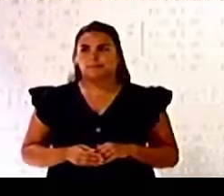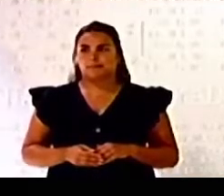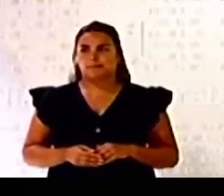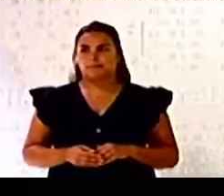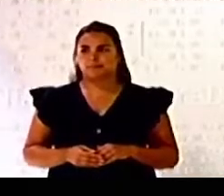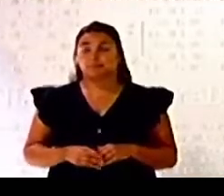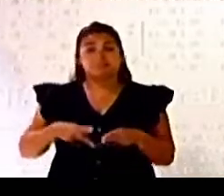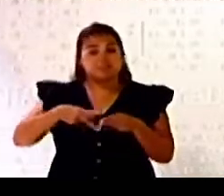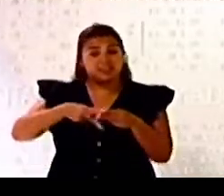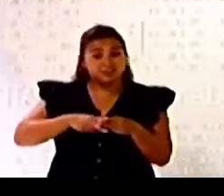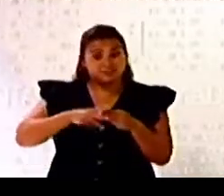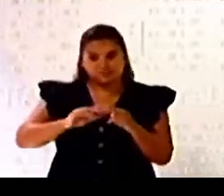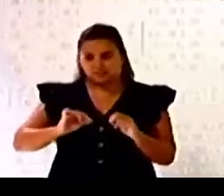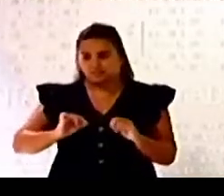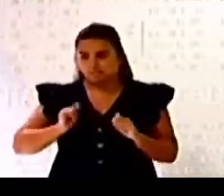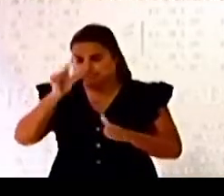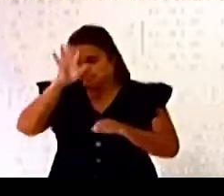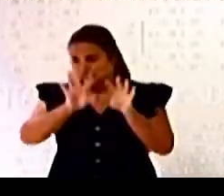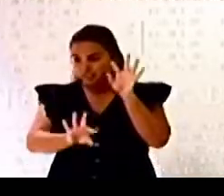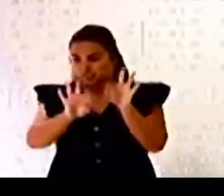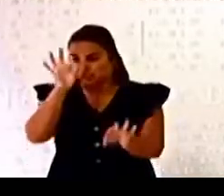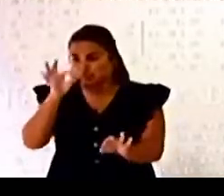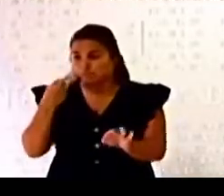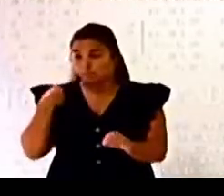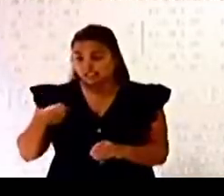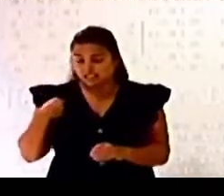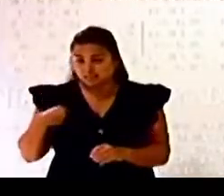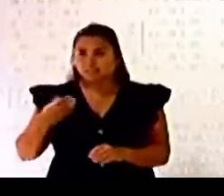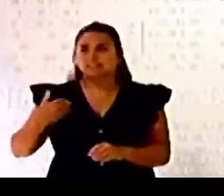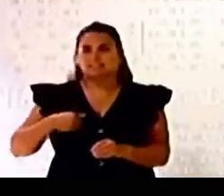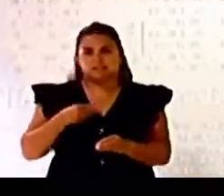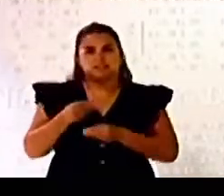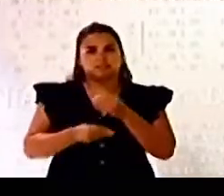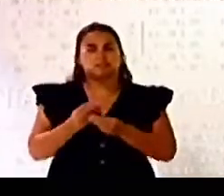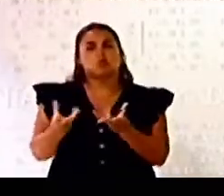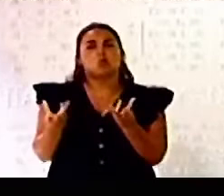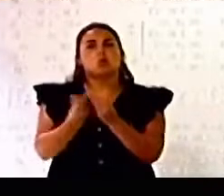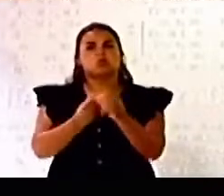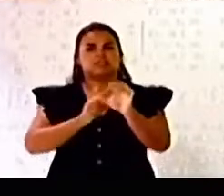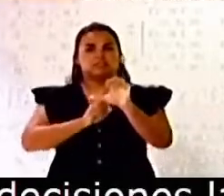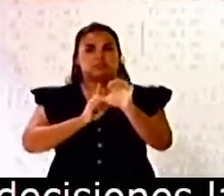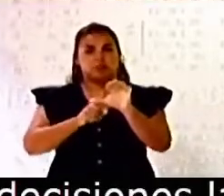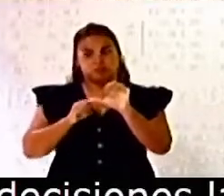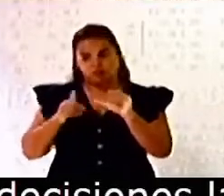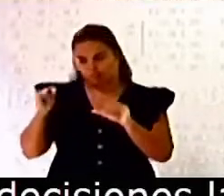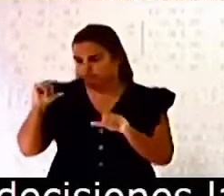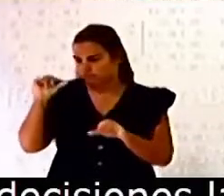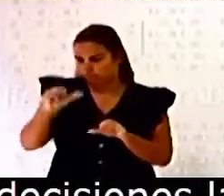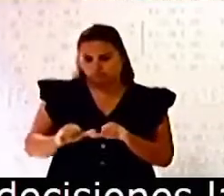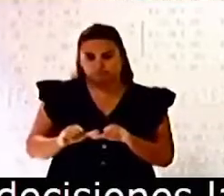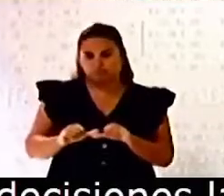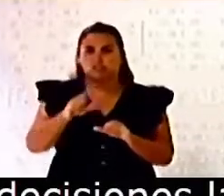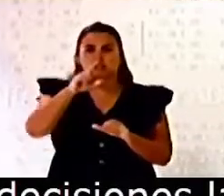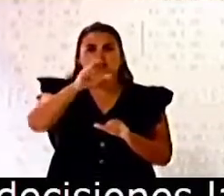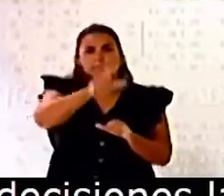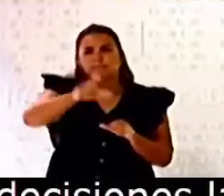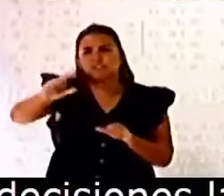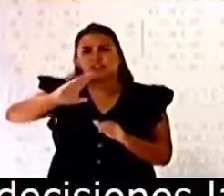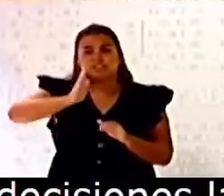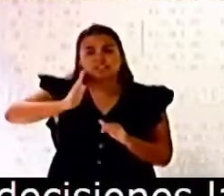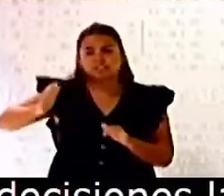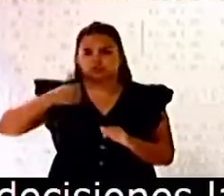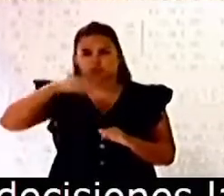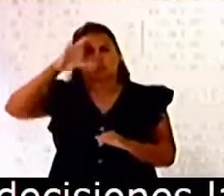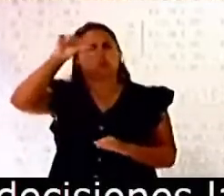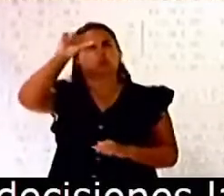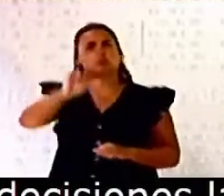herramientas y la puesta en marcha de estas decisiones las venimos haciendo desde la Junta de Extremadura, escuchando a los afectados, escuchando a quienes han